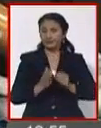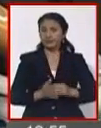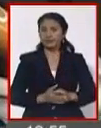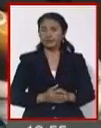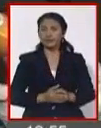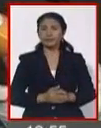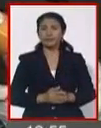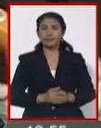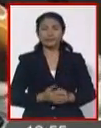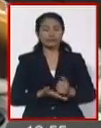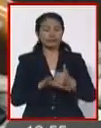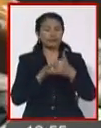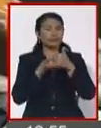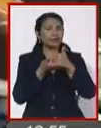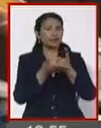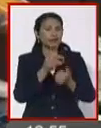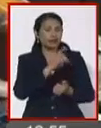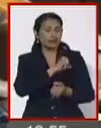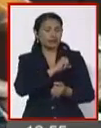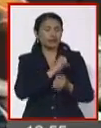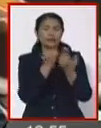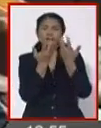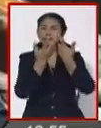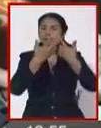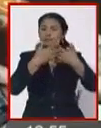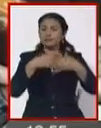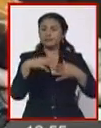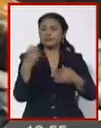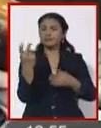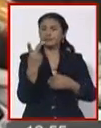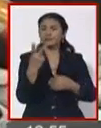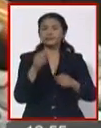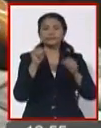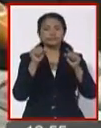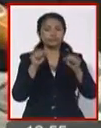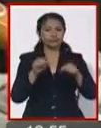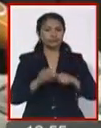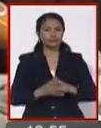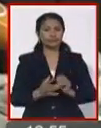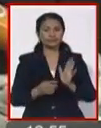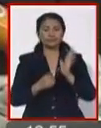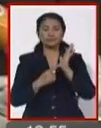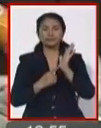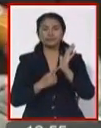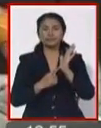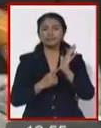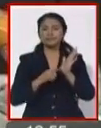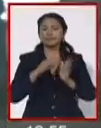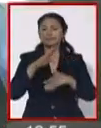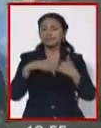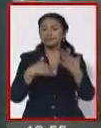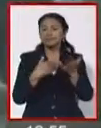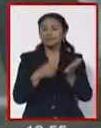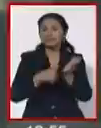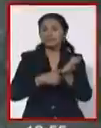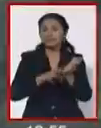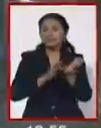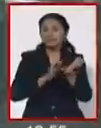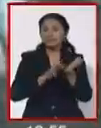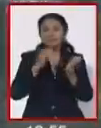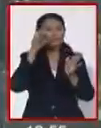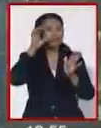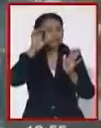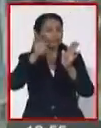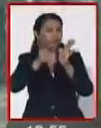me ha pedido en vía de cooperación policial y coordinación que podamos presentarles los decadactilares y